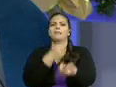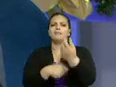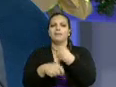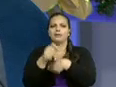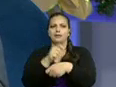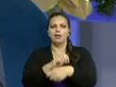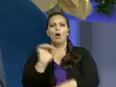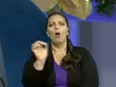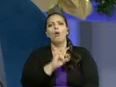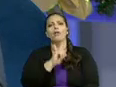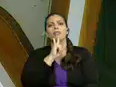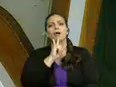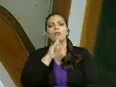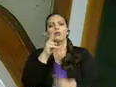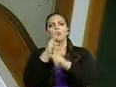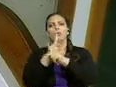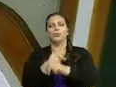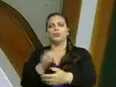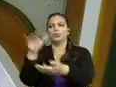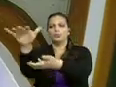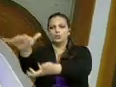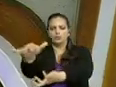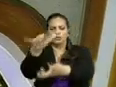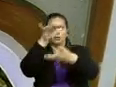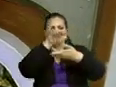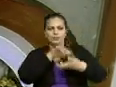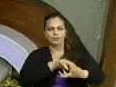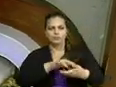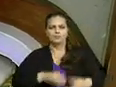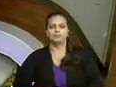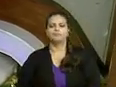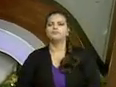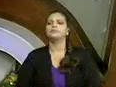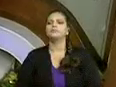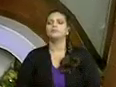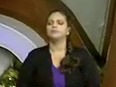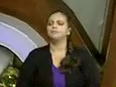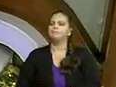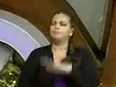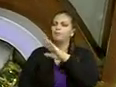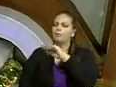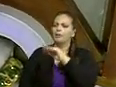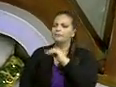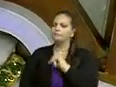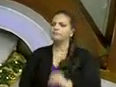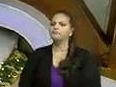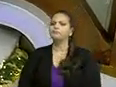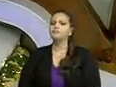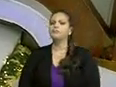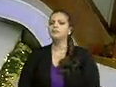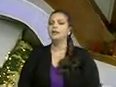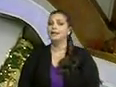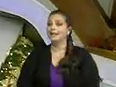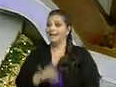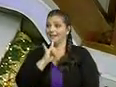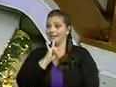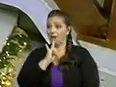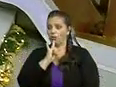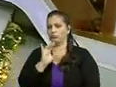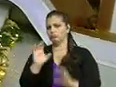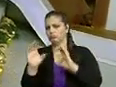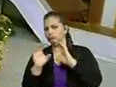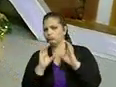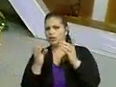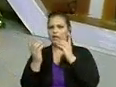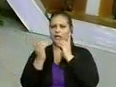es Estados Unidos. Nuestro principal socio comercial, ¿cuáles son los puntos sensibles que todavía deben afinarse y seguramente